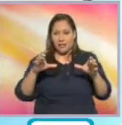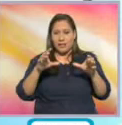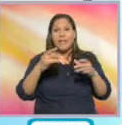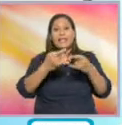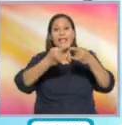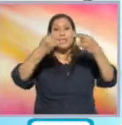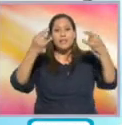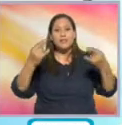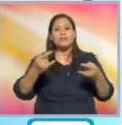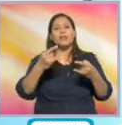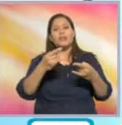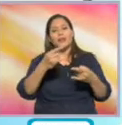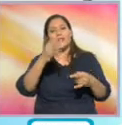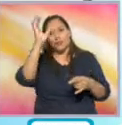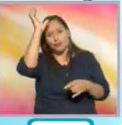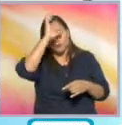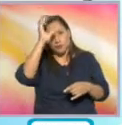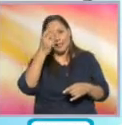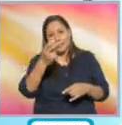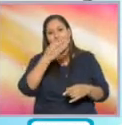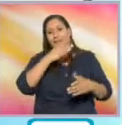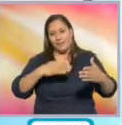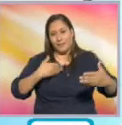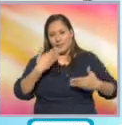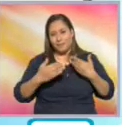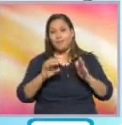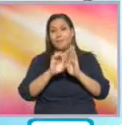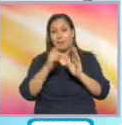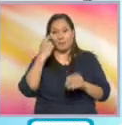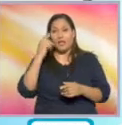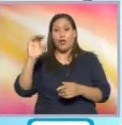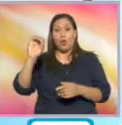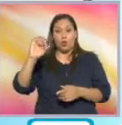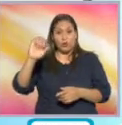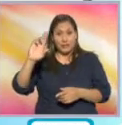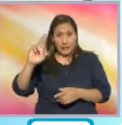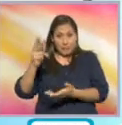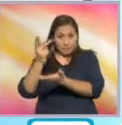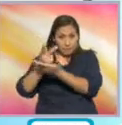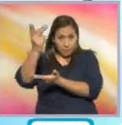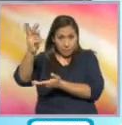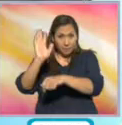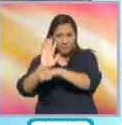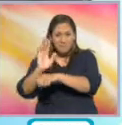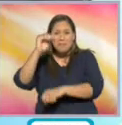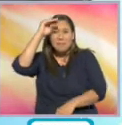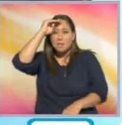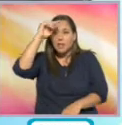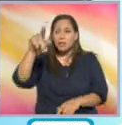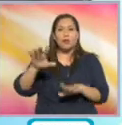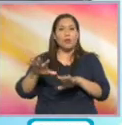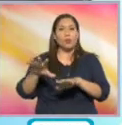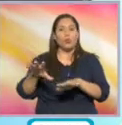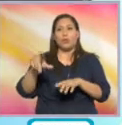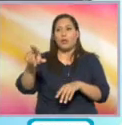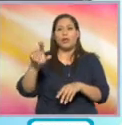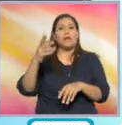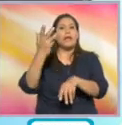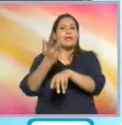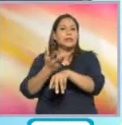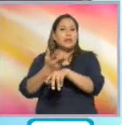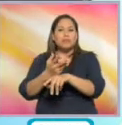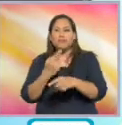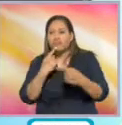historia de este festival. De eso iba a hablar. Imaginemos que cuando los Óscares premian el cine, piensen que es un consejo de